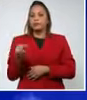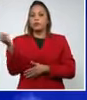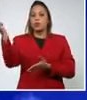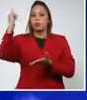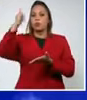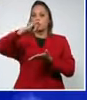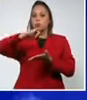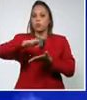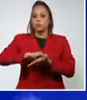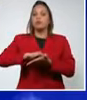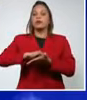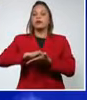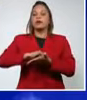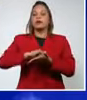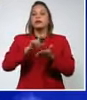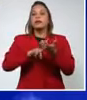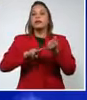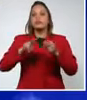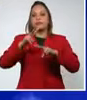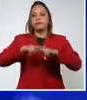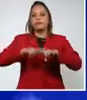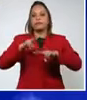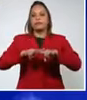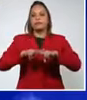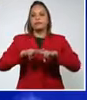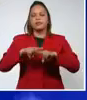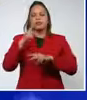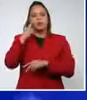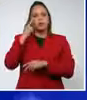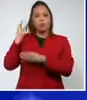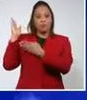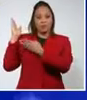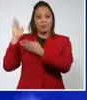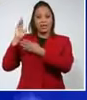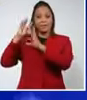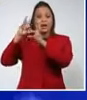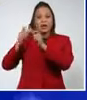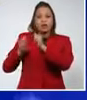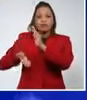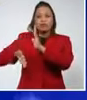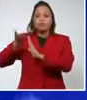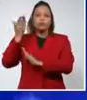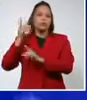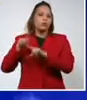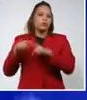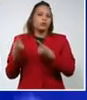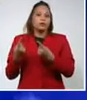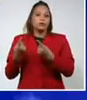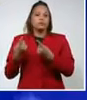en la provincia de La Habana. Como ven, el mayor número, además